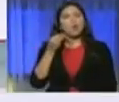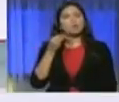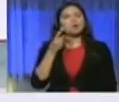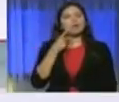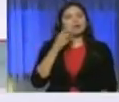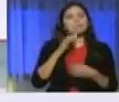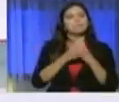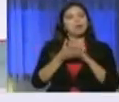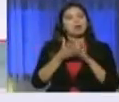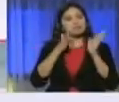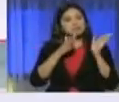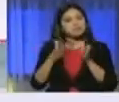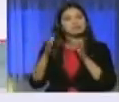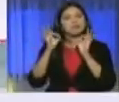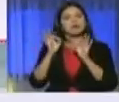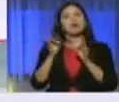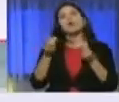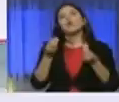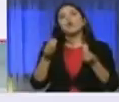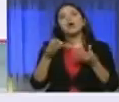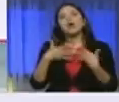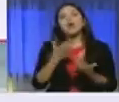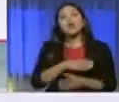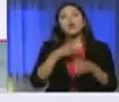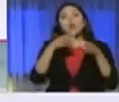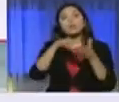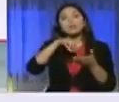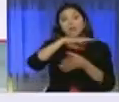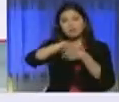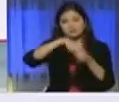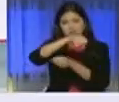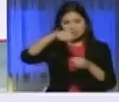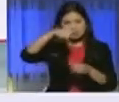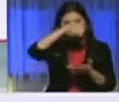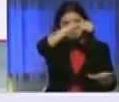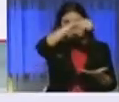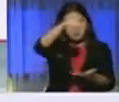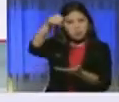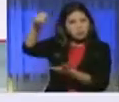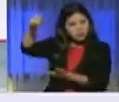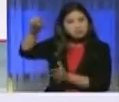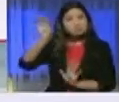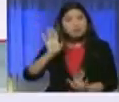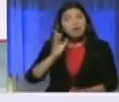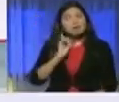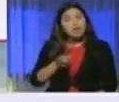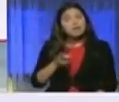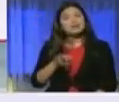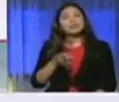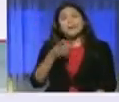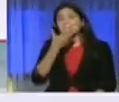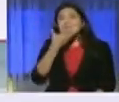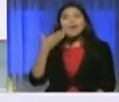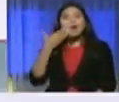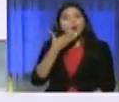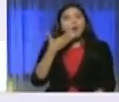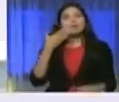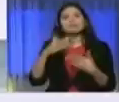batalla. Una de ellas es los comités locales de abastecimiento y producción, los CLAP, que tienen que ir funcionando cada vez mejor. Los